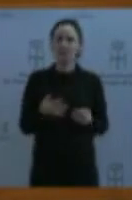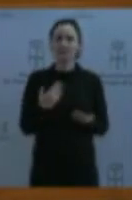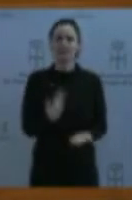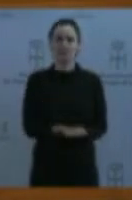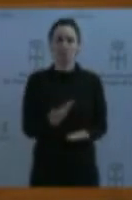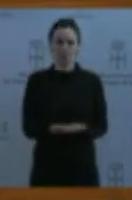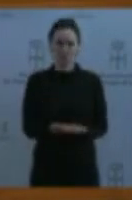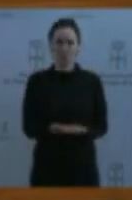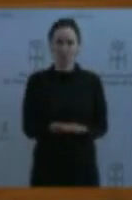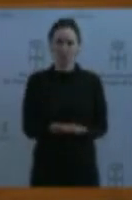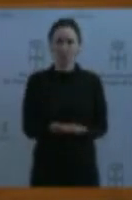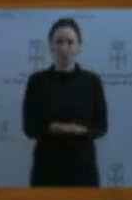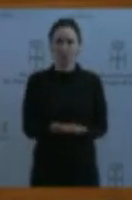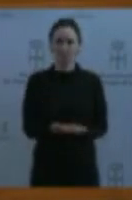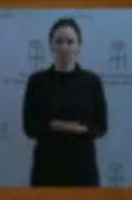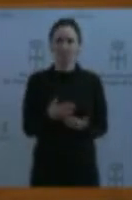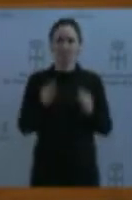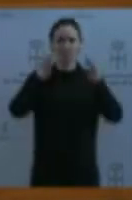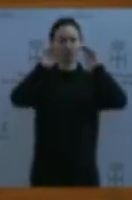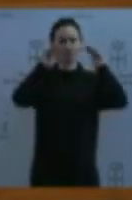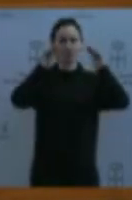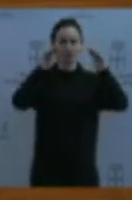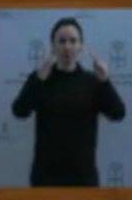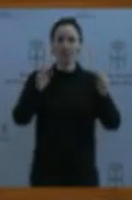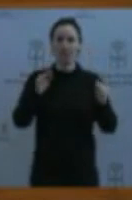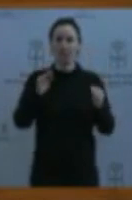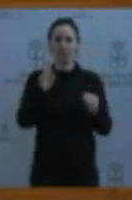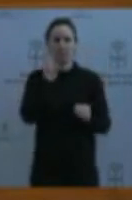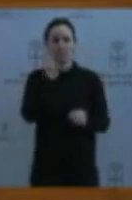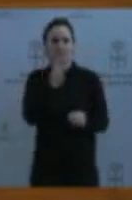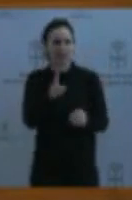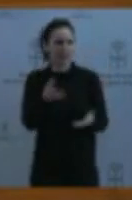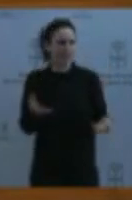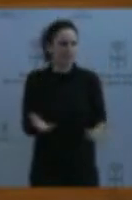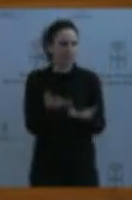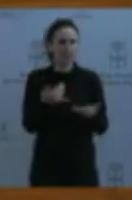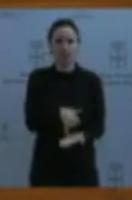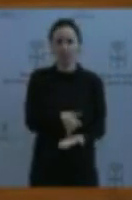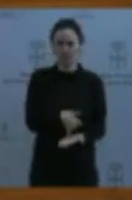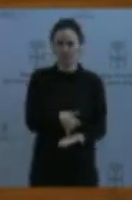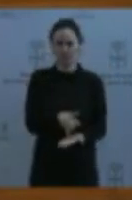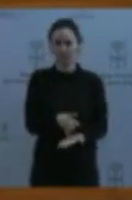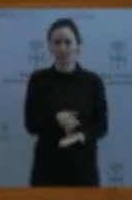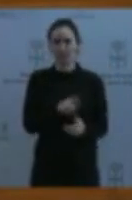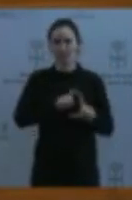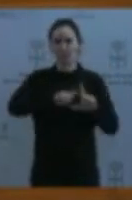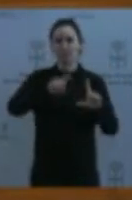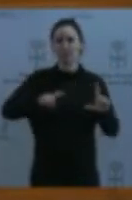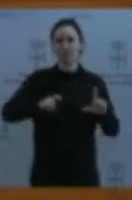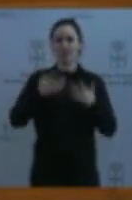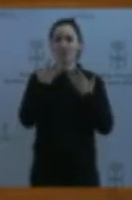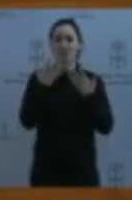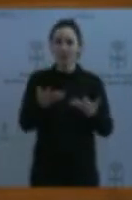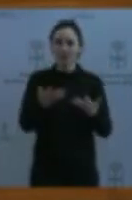formación, pues evidentemente tenían sus debilidades. Si ahora miramos las estadísticas 10 años después, lo que nos encontramos es que seguimos